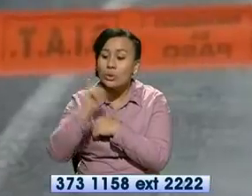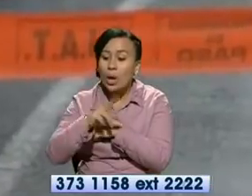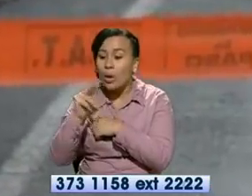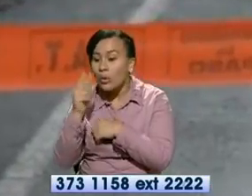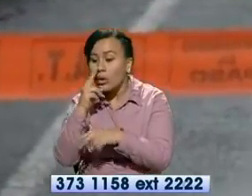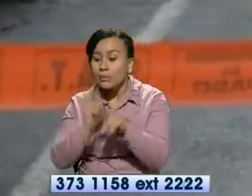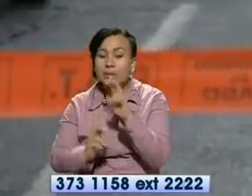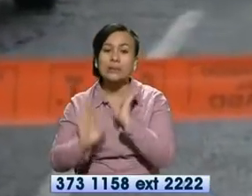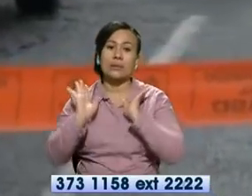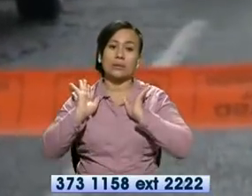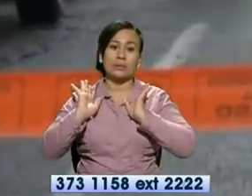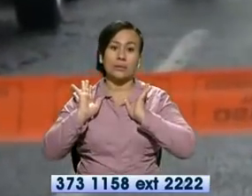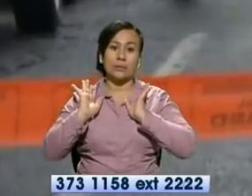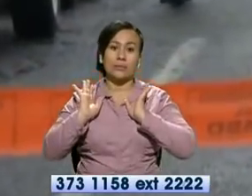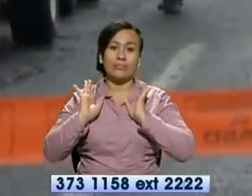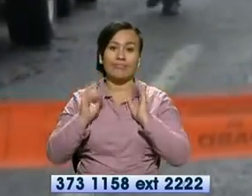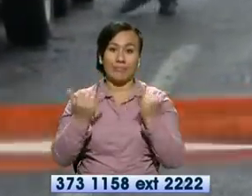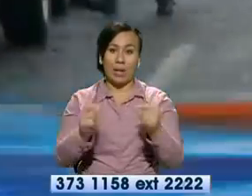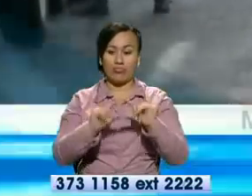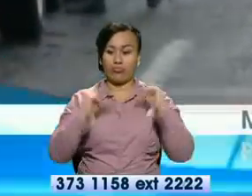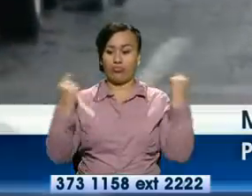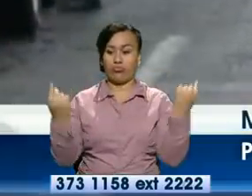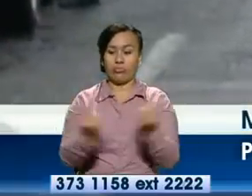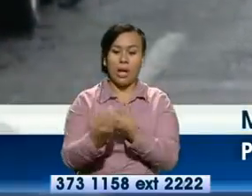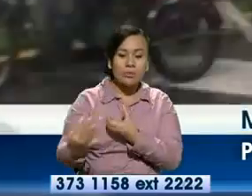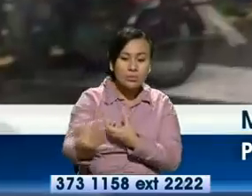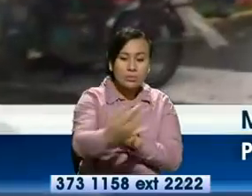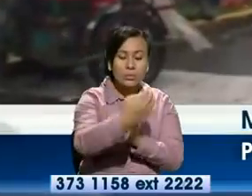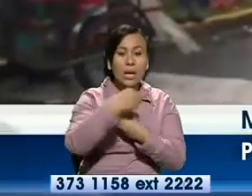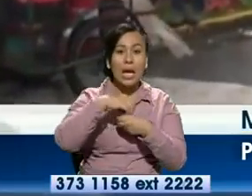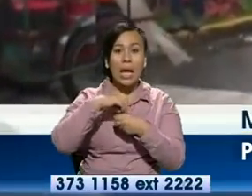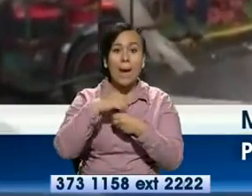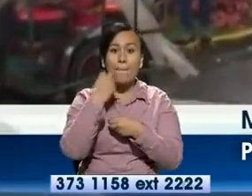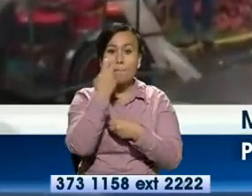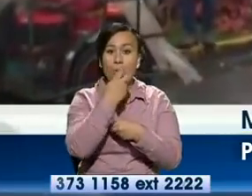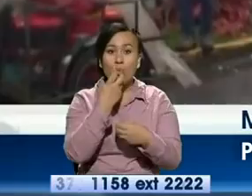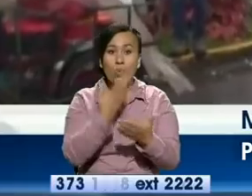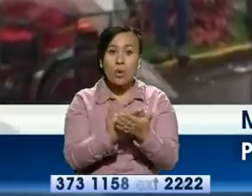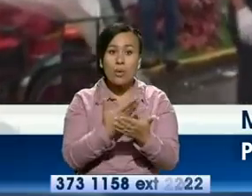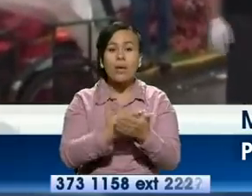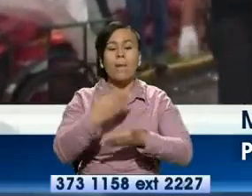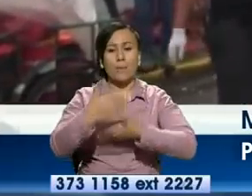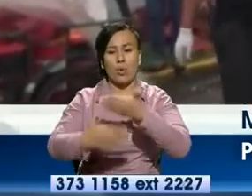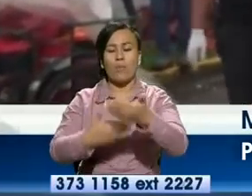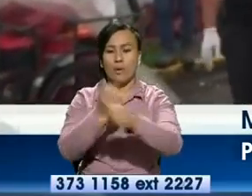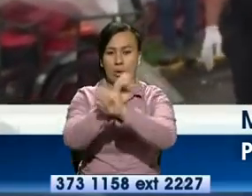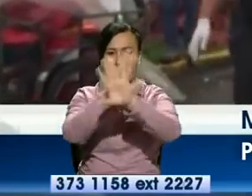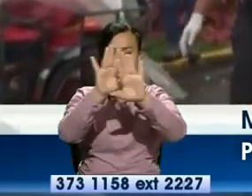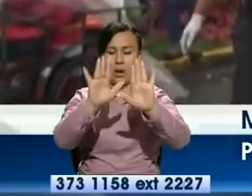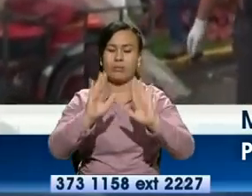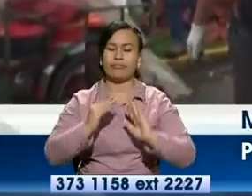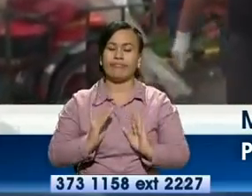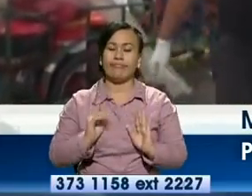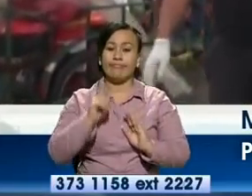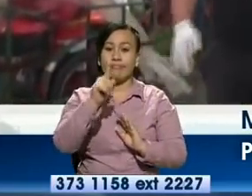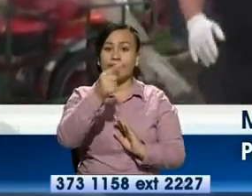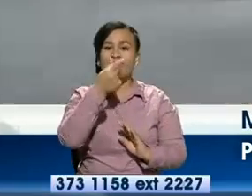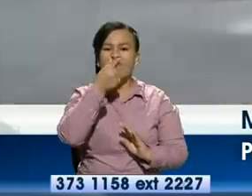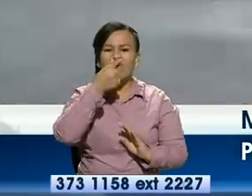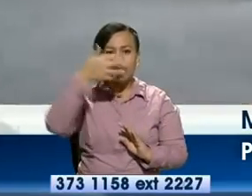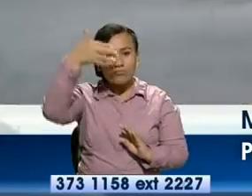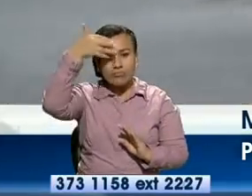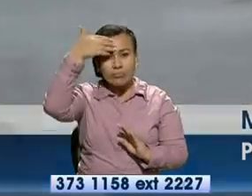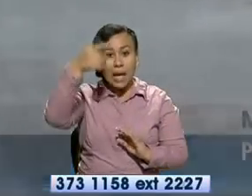competente. Además, el CIAT realizó el peritaje que permitirá esclarecer ese lamentable suceso. Desde Santo Domingo de los